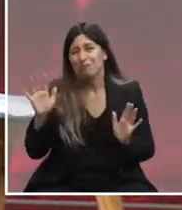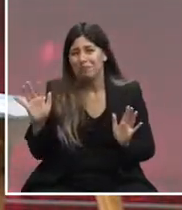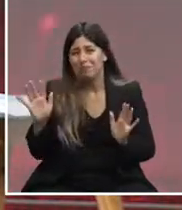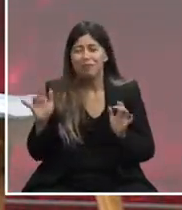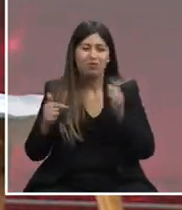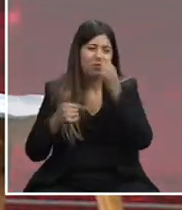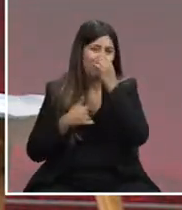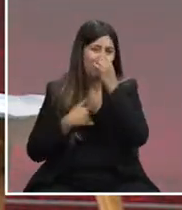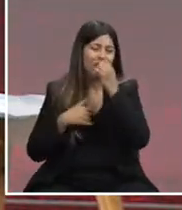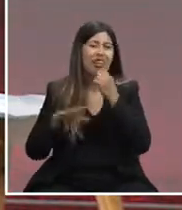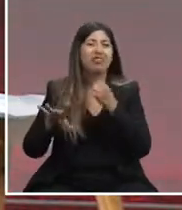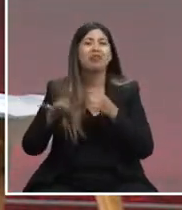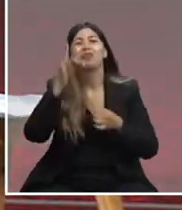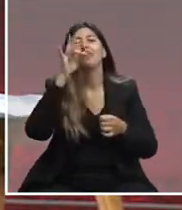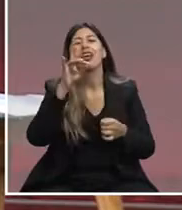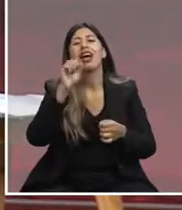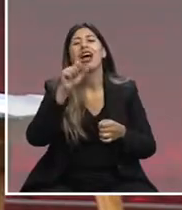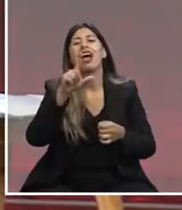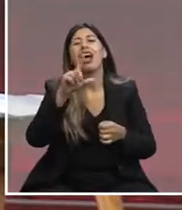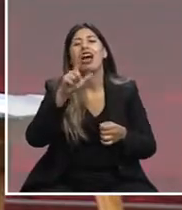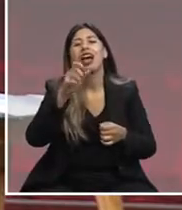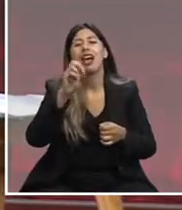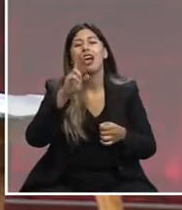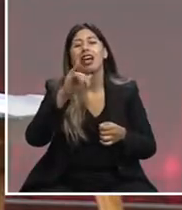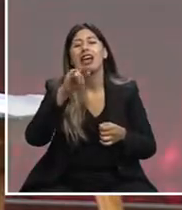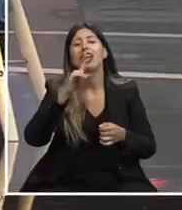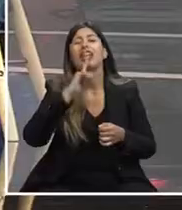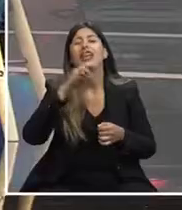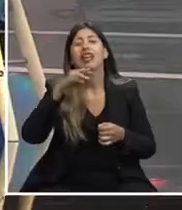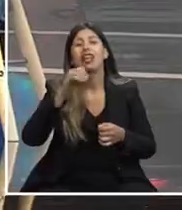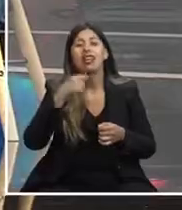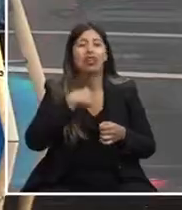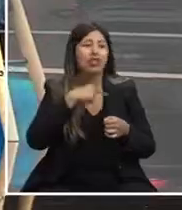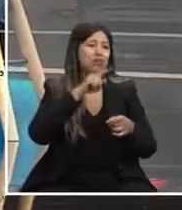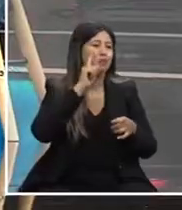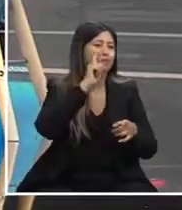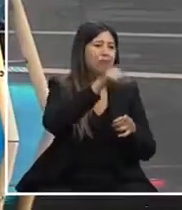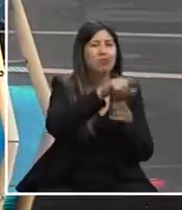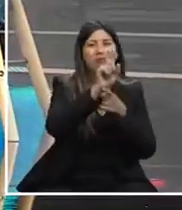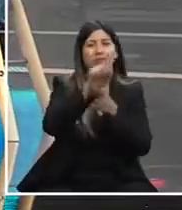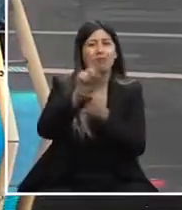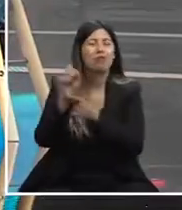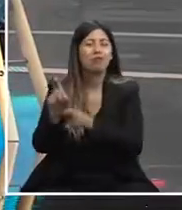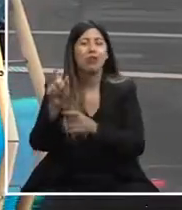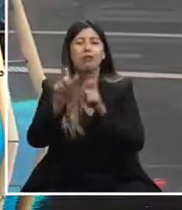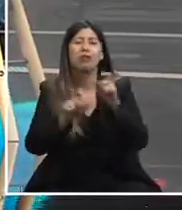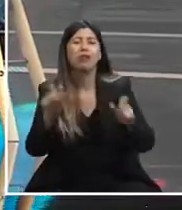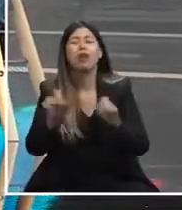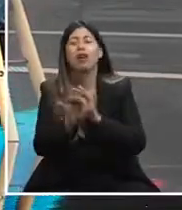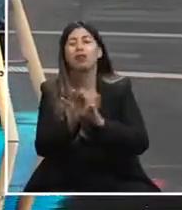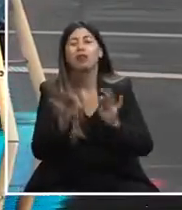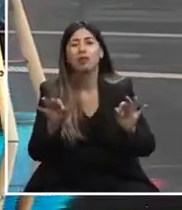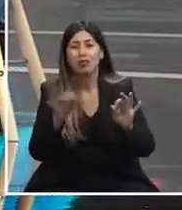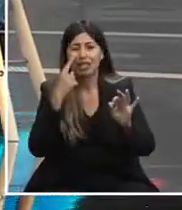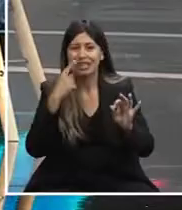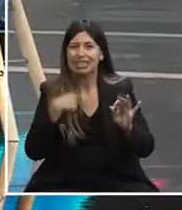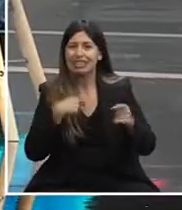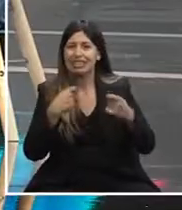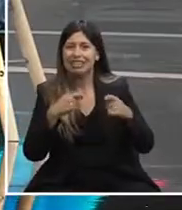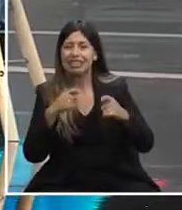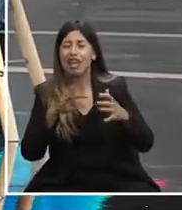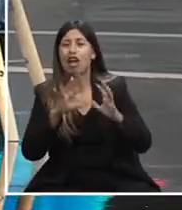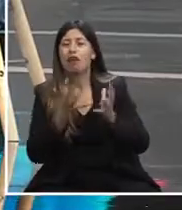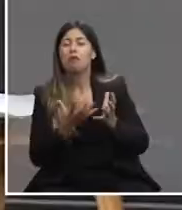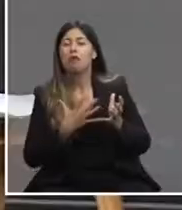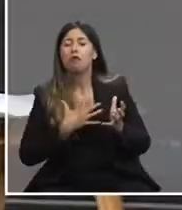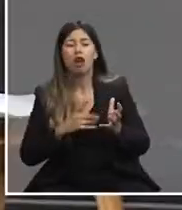mi algoritmo y hago ejercicios como de seguir de forma exótica a gente que no seguiría nunca para tratar de salir de mi propia